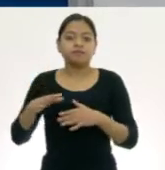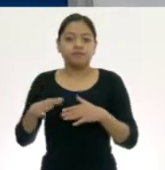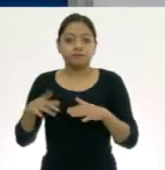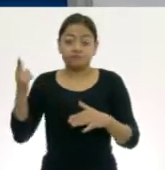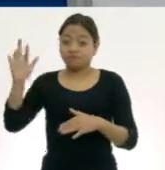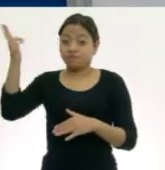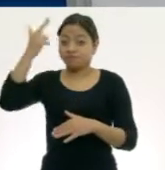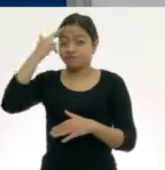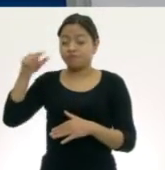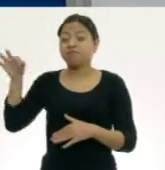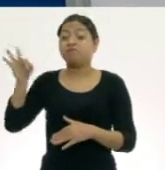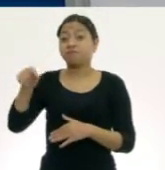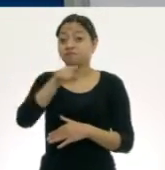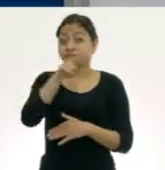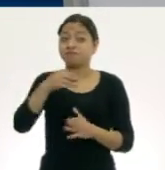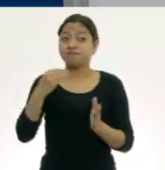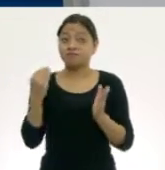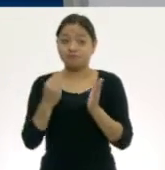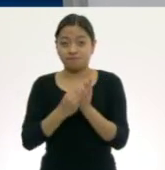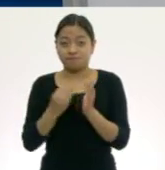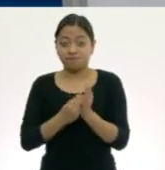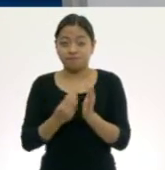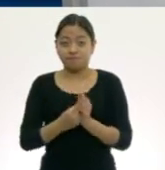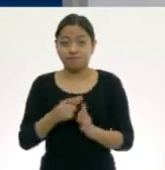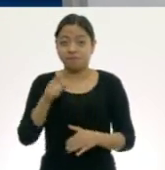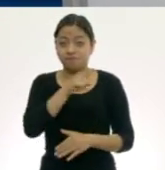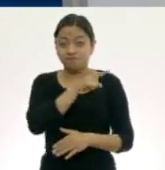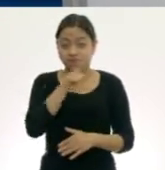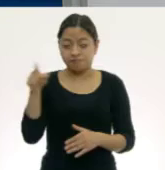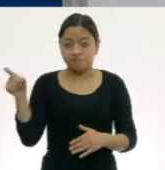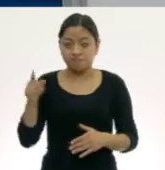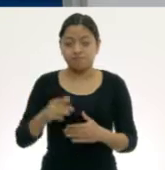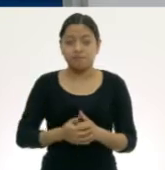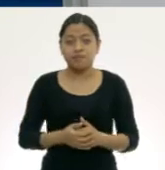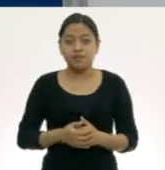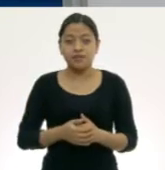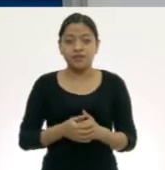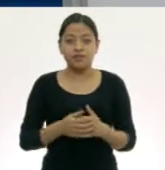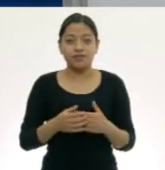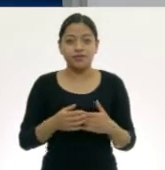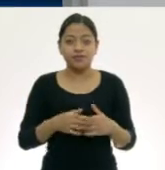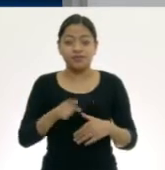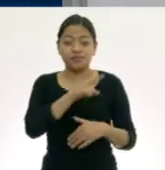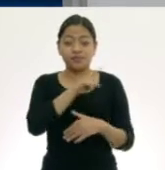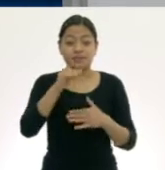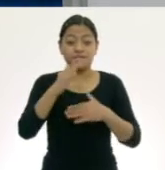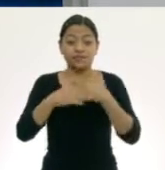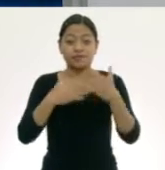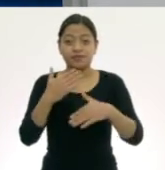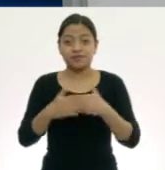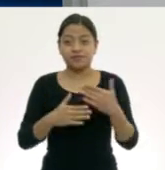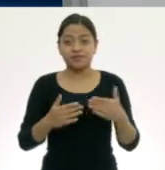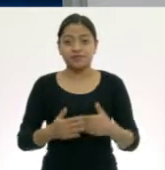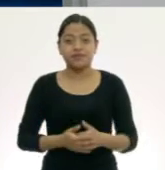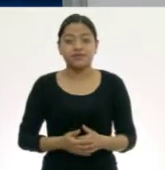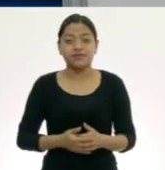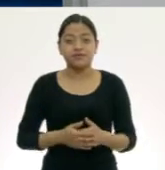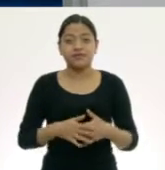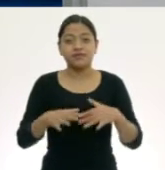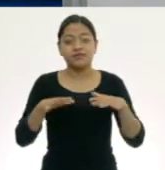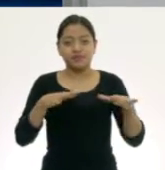porque estabas en clases, tuviste tus simulacros y estudiaste en la mañana y en la tarde, bueno, fue este triste